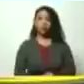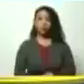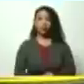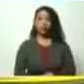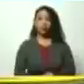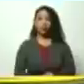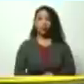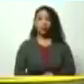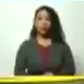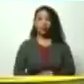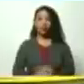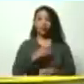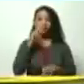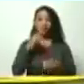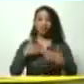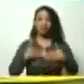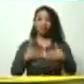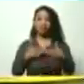Bueno, vamos a dejarlo así abierto.